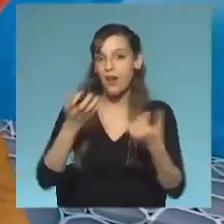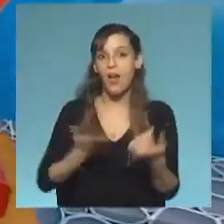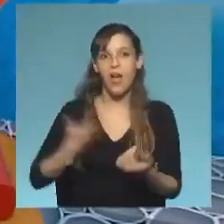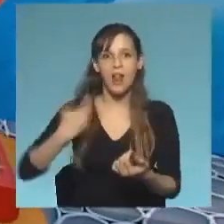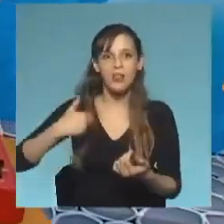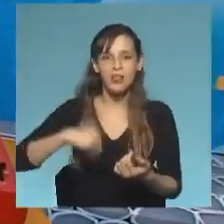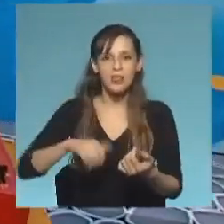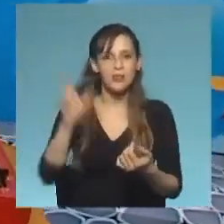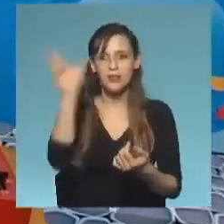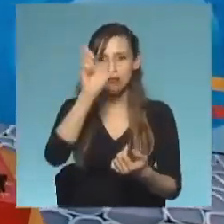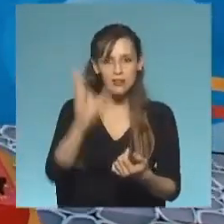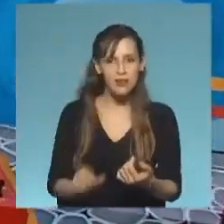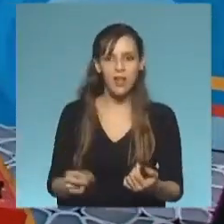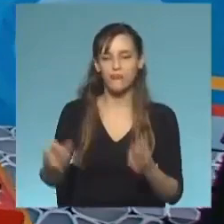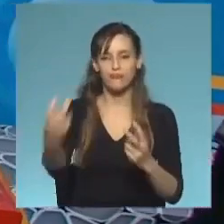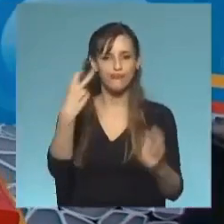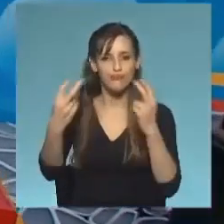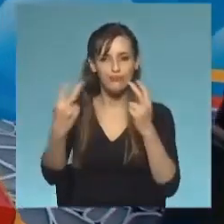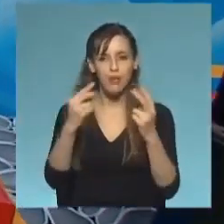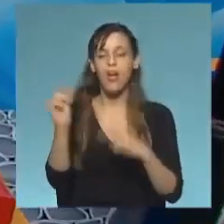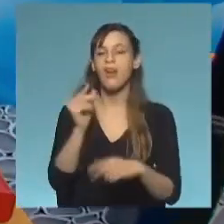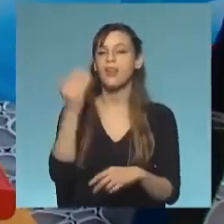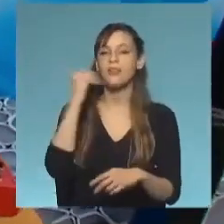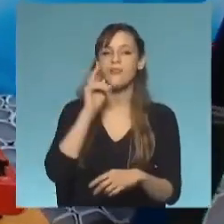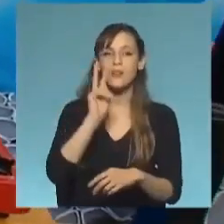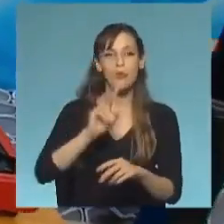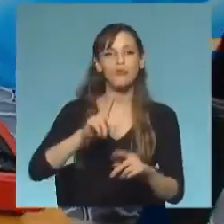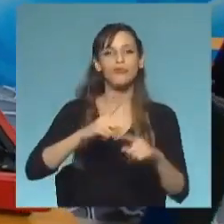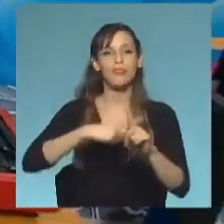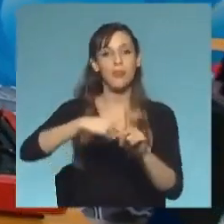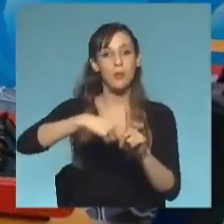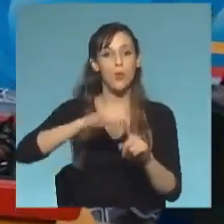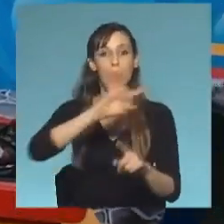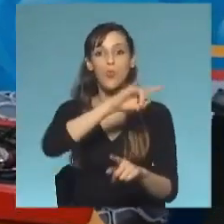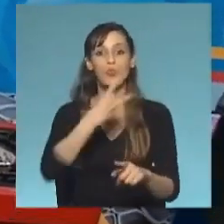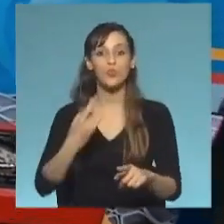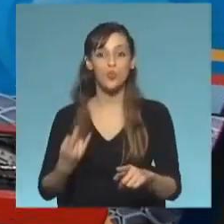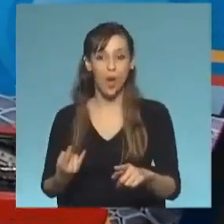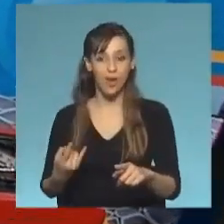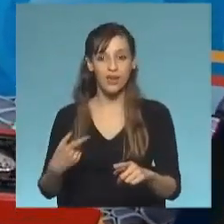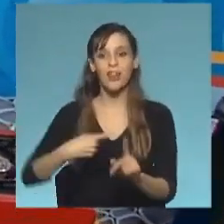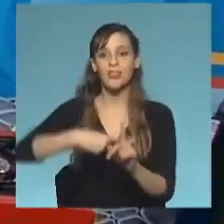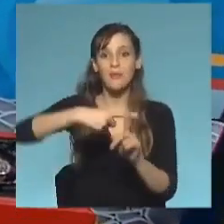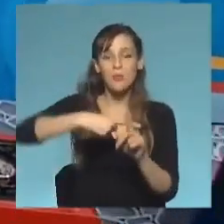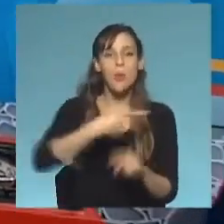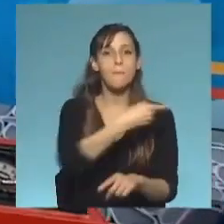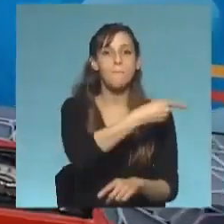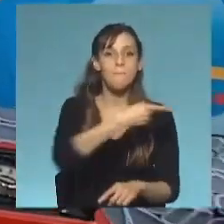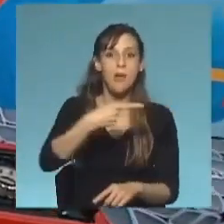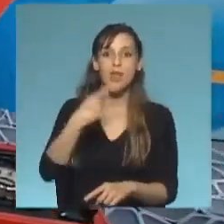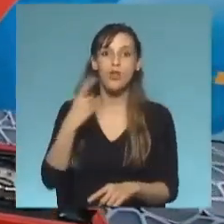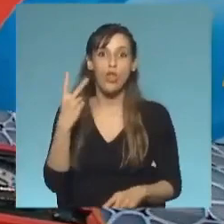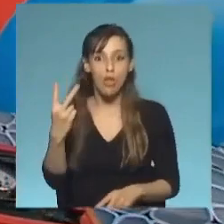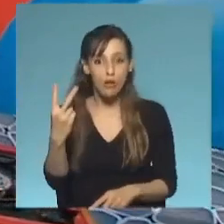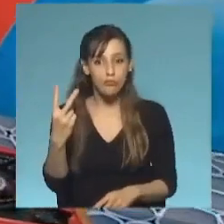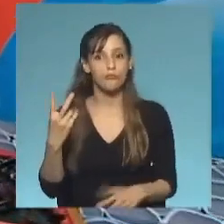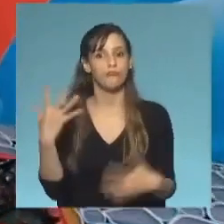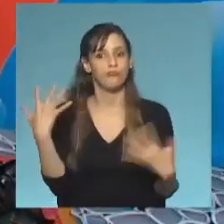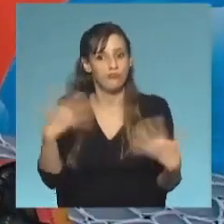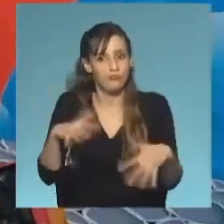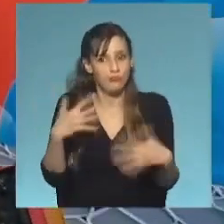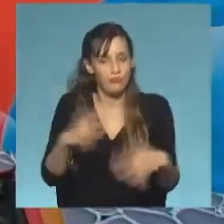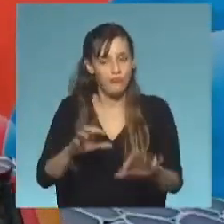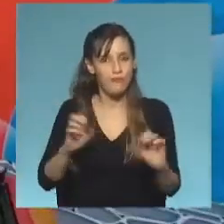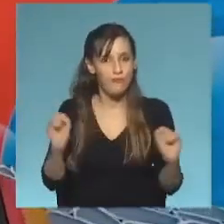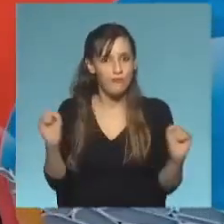hay muchos lugares, veíamos recién la temperatura. Sí. En Ushuaia, por ejemplo, -2 bajo cero. ¡Oh! Entonces, para hacer vino caliente